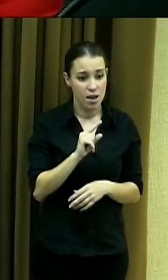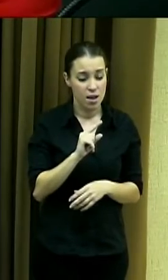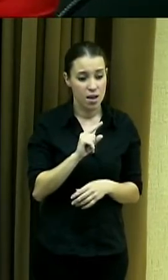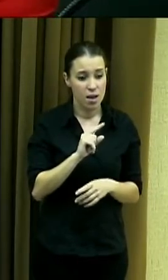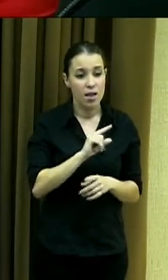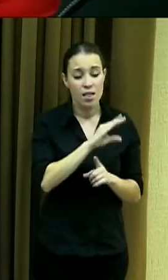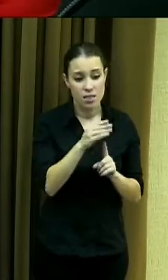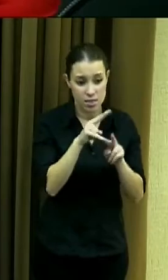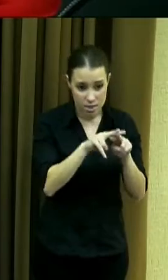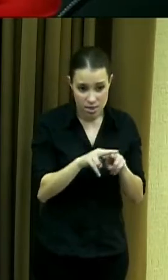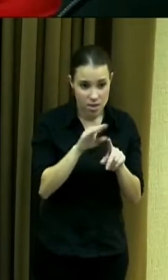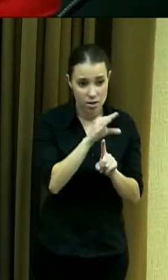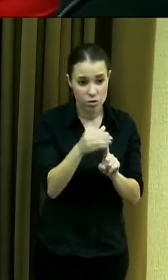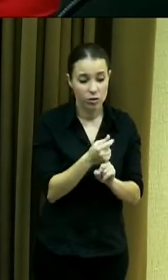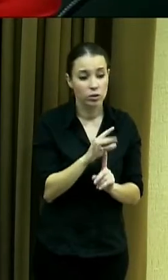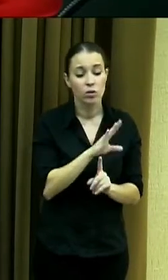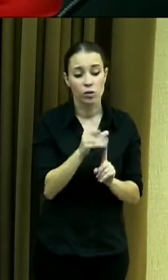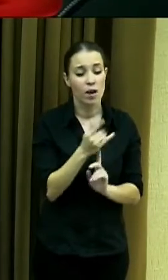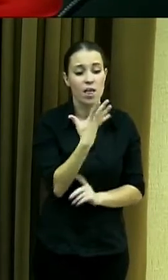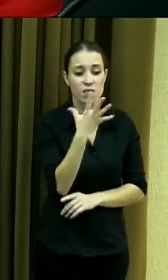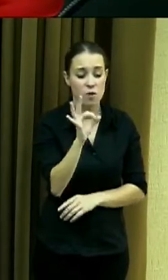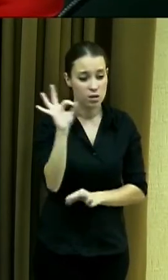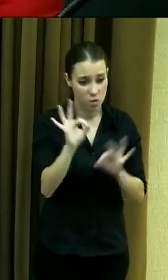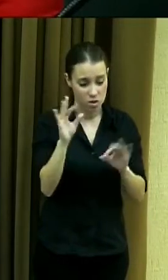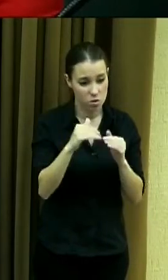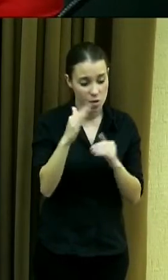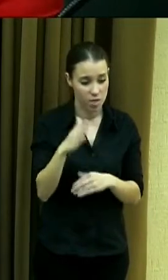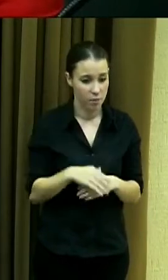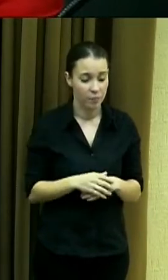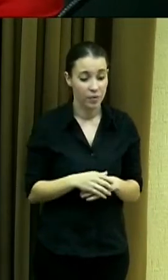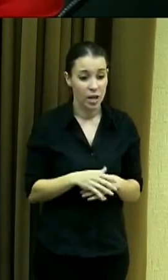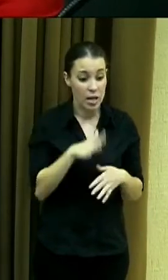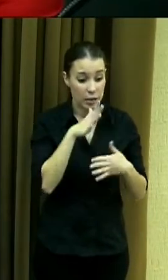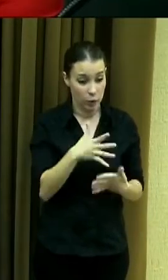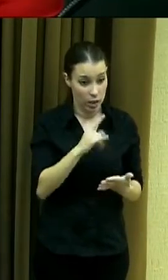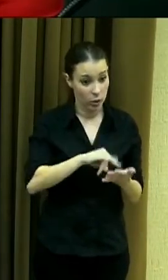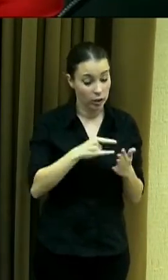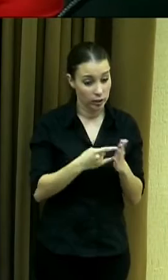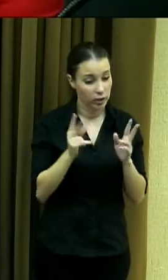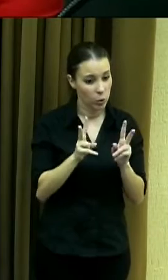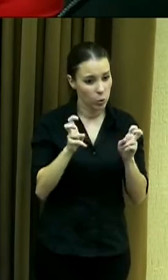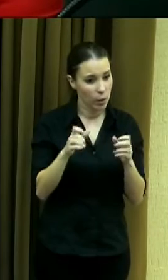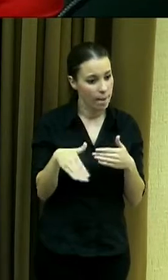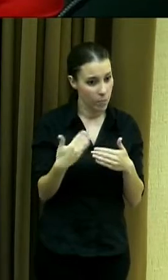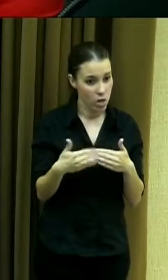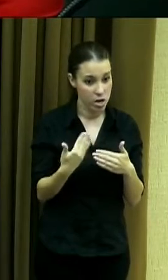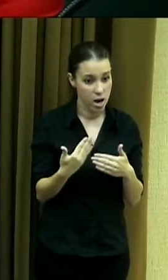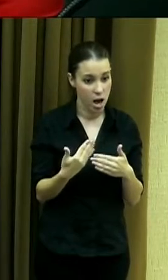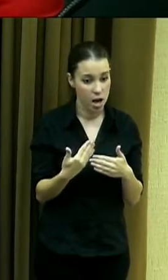lo lográbamos en más del 50% de las ocasiones. En la actualidad, con las técnicas nuevas, modernas,